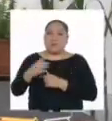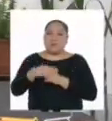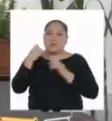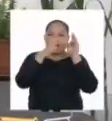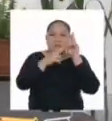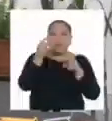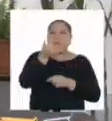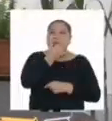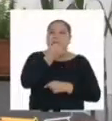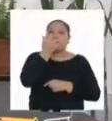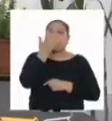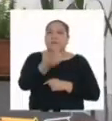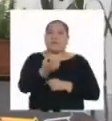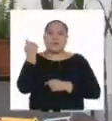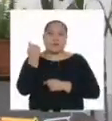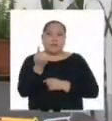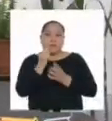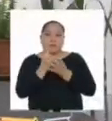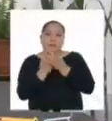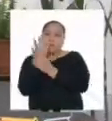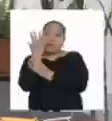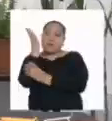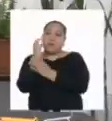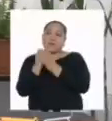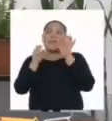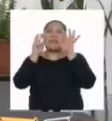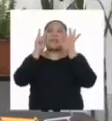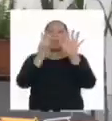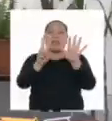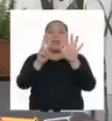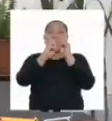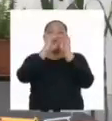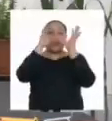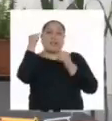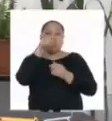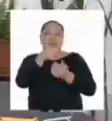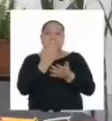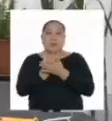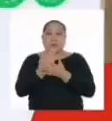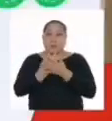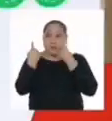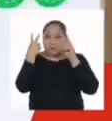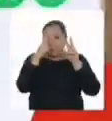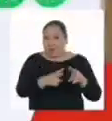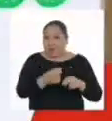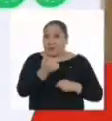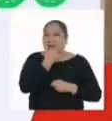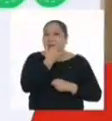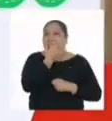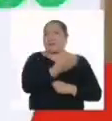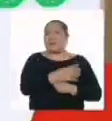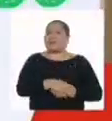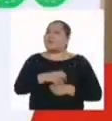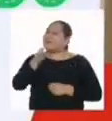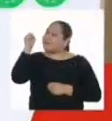que ha sucedido con cada planta después de 7 días del experimento. ¿Vamos a verlo? Por supuesto, profesora Sandra.